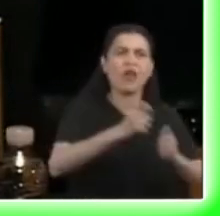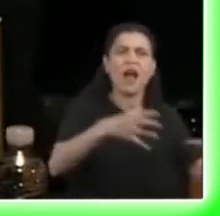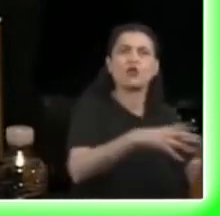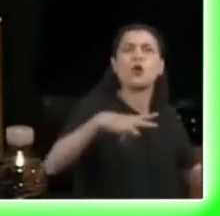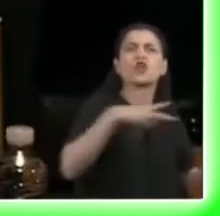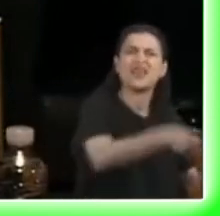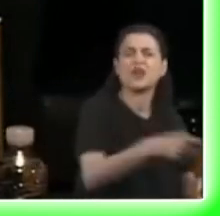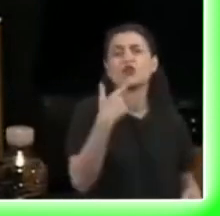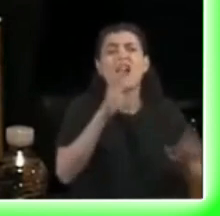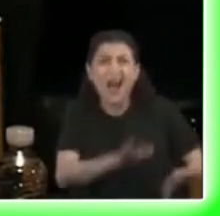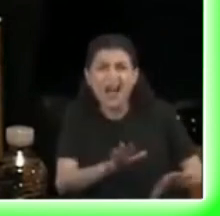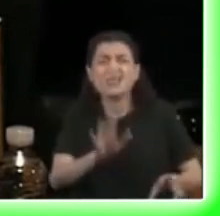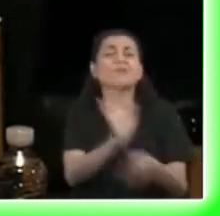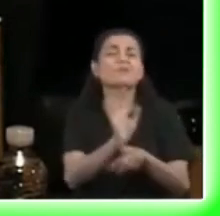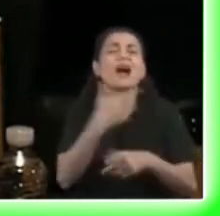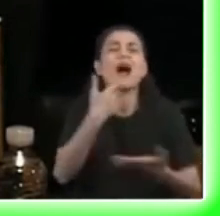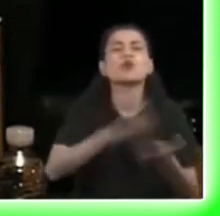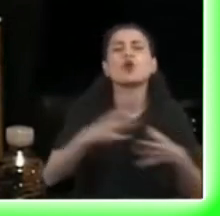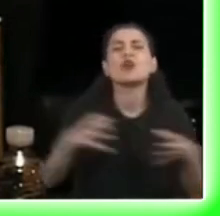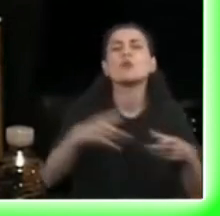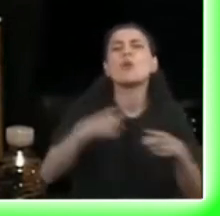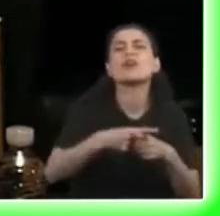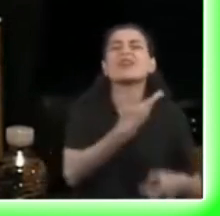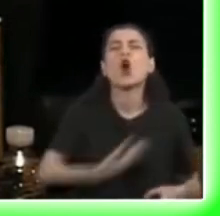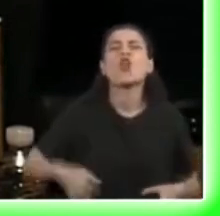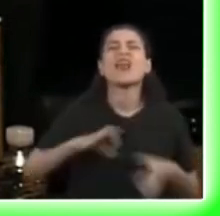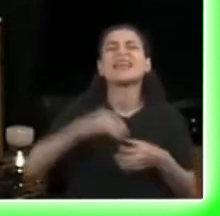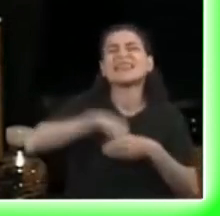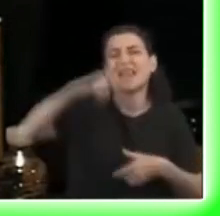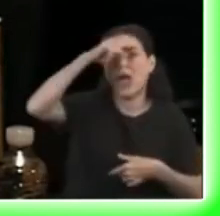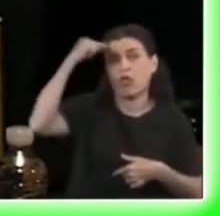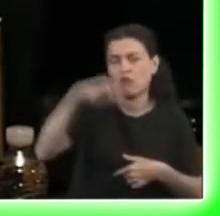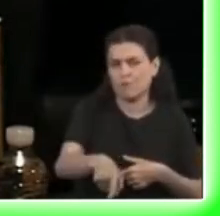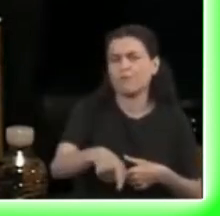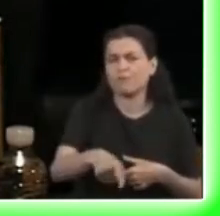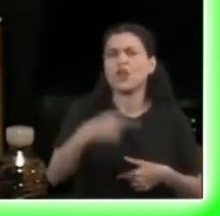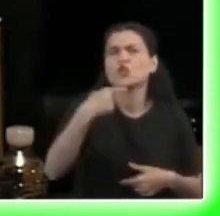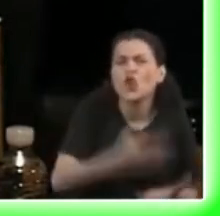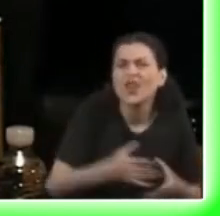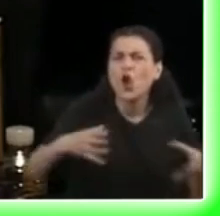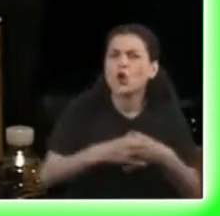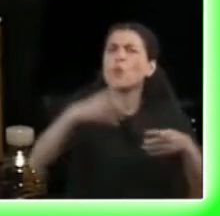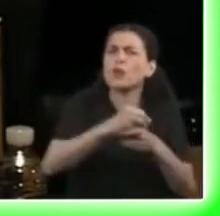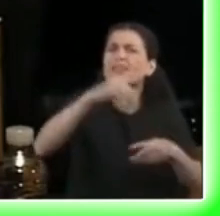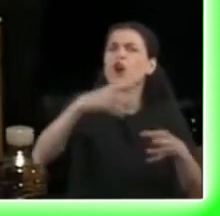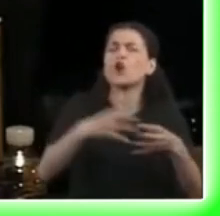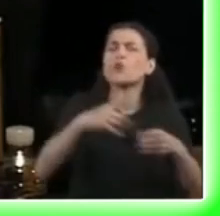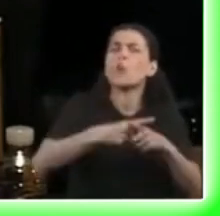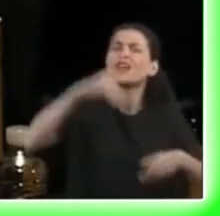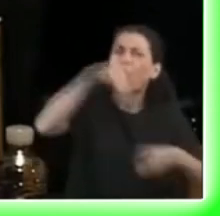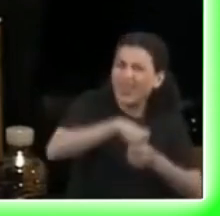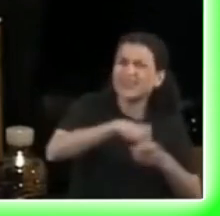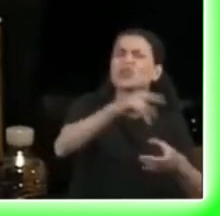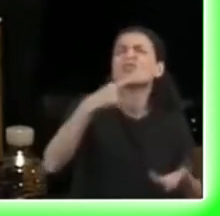Estado. Para entender de qué hablo cuando me refiero al Partido del Estado, tenemos que separar a la población en dos grandes grupos: